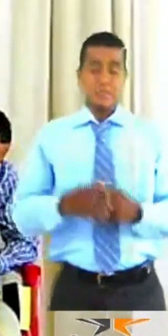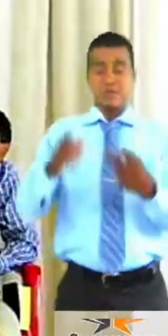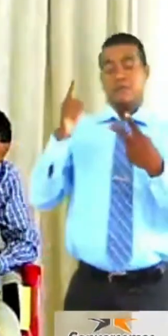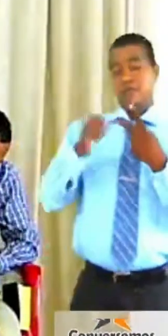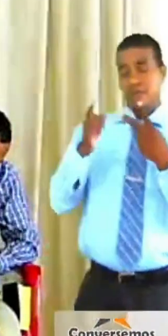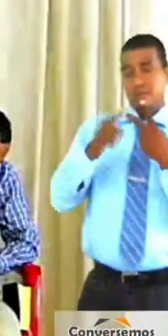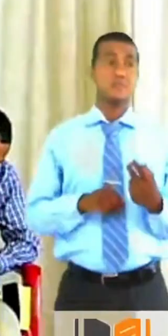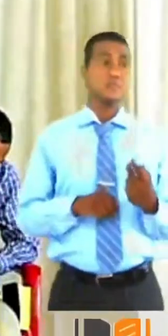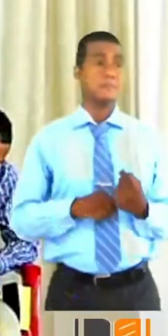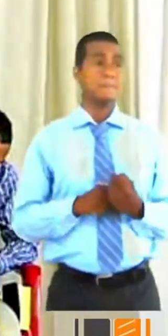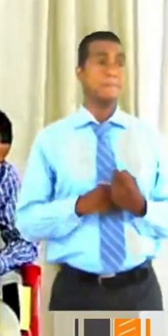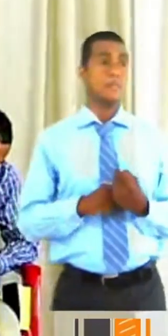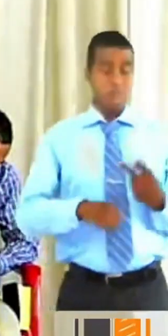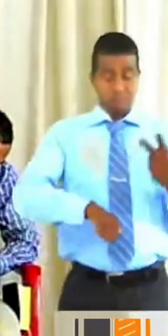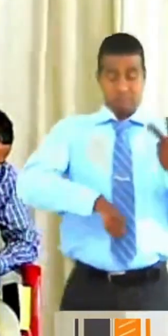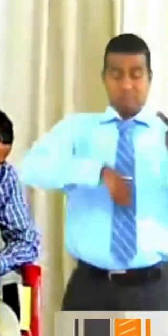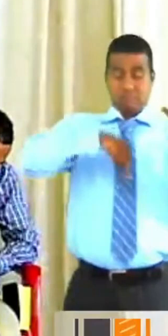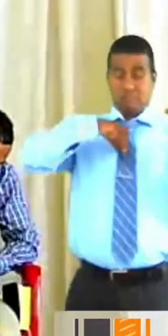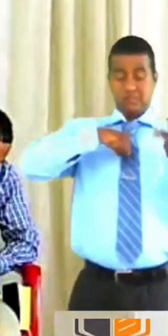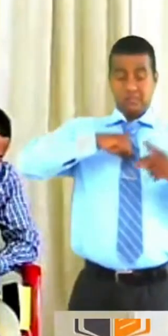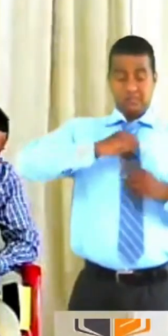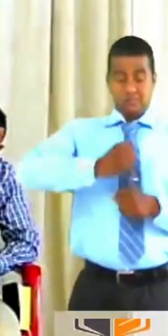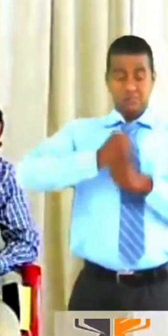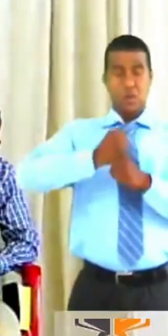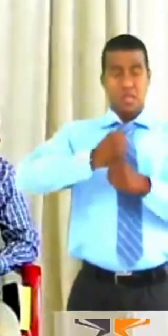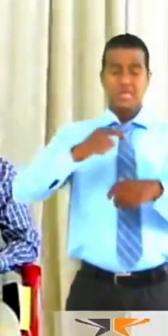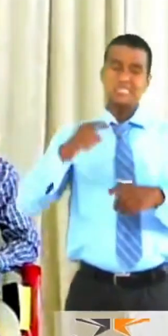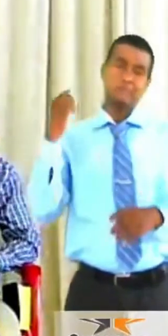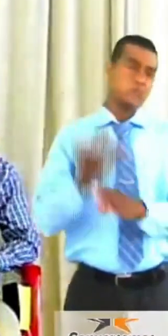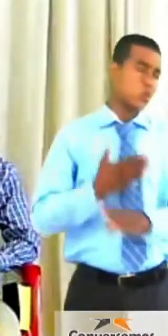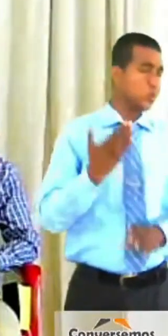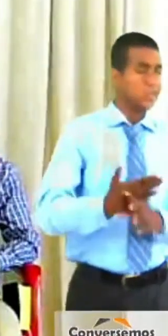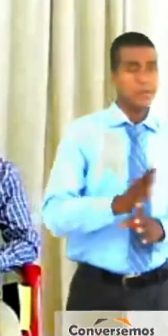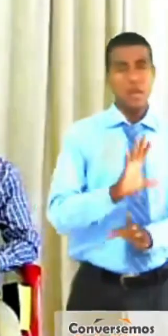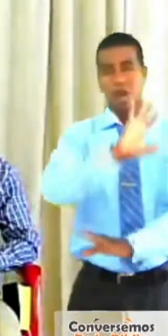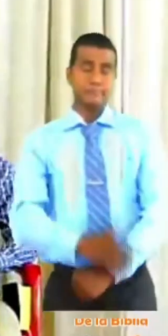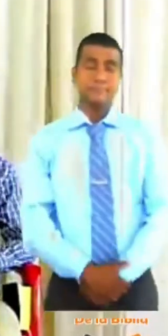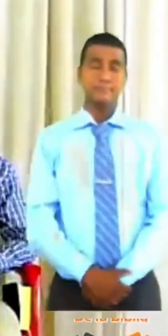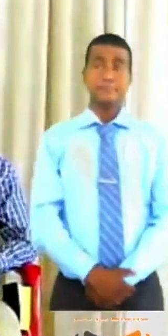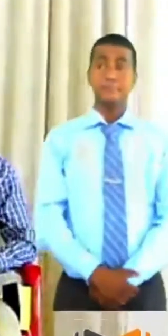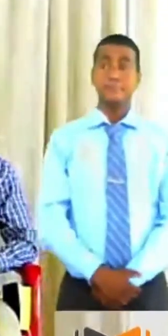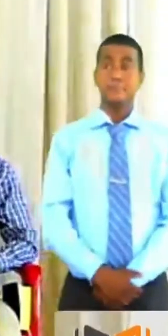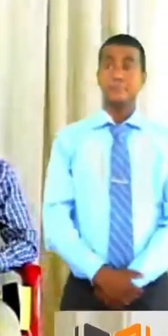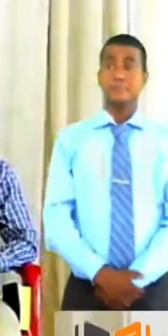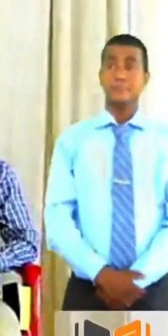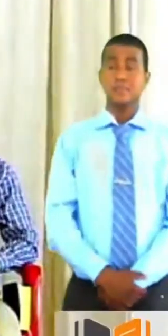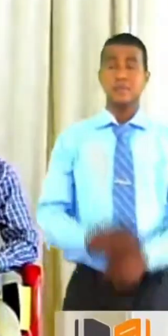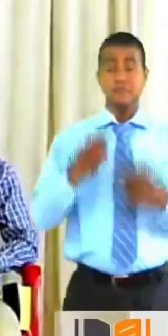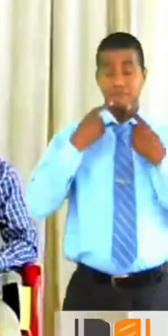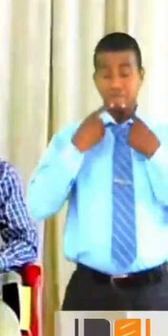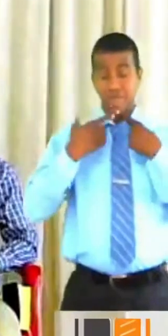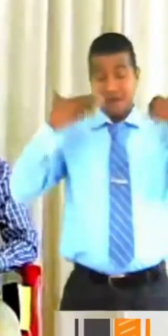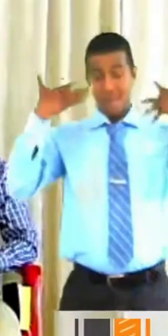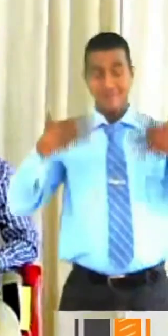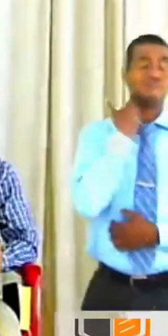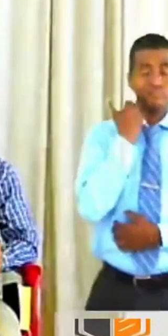es el orgullo. El orgullo y el poder es un problema que casi a todos los tumba. El poder, la fama,